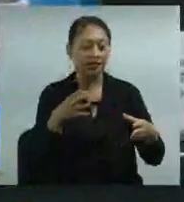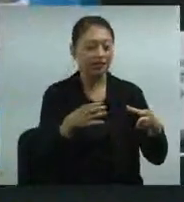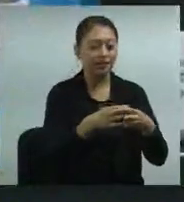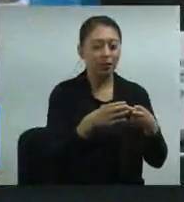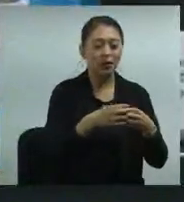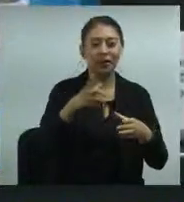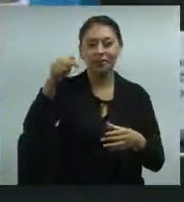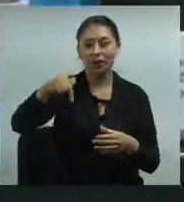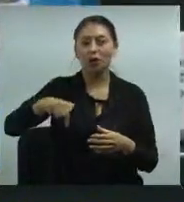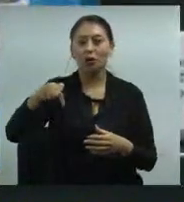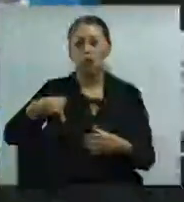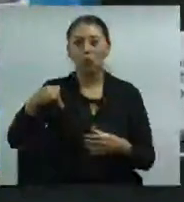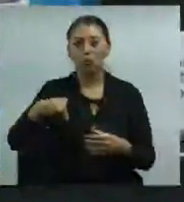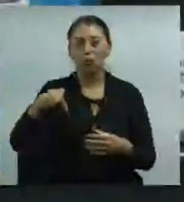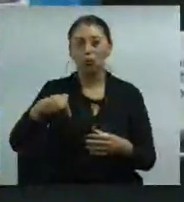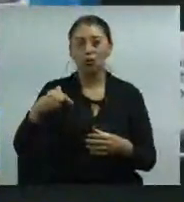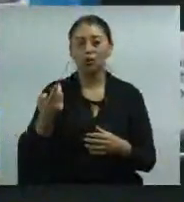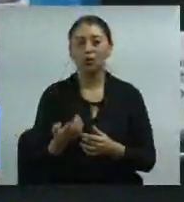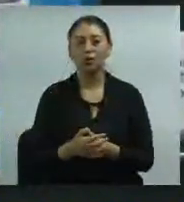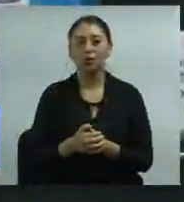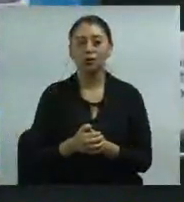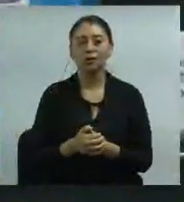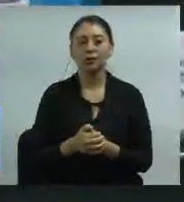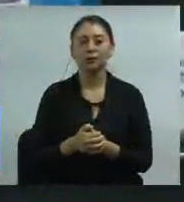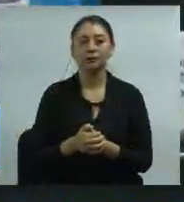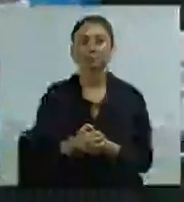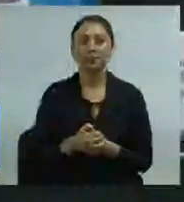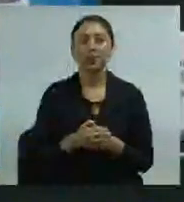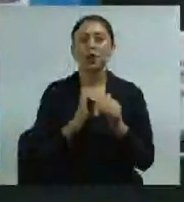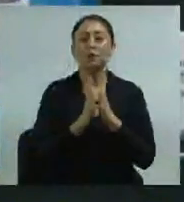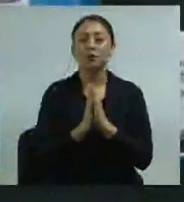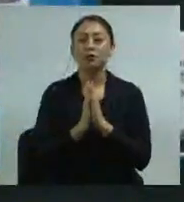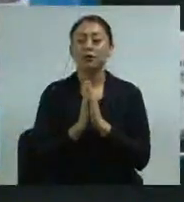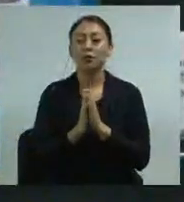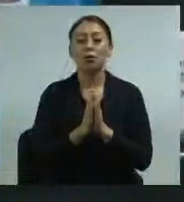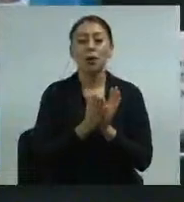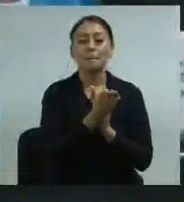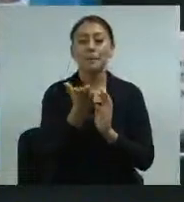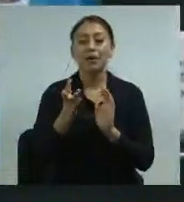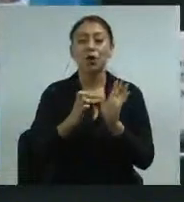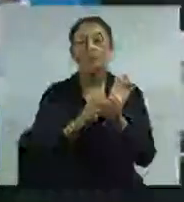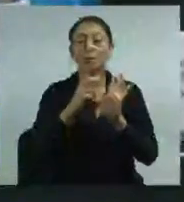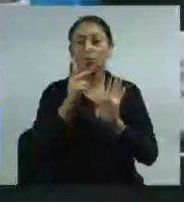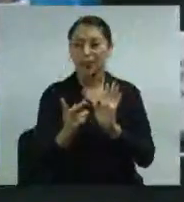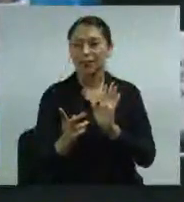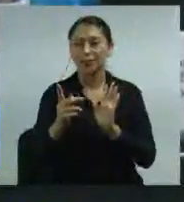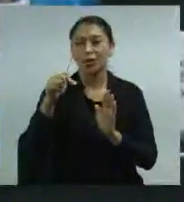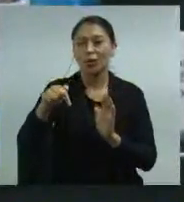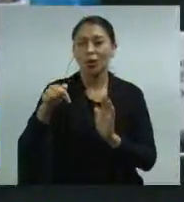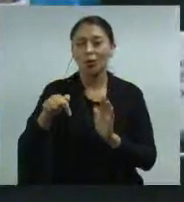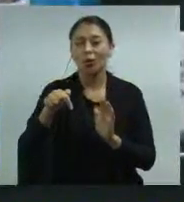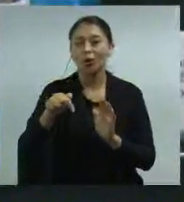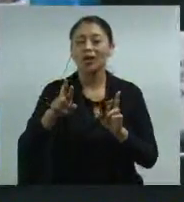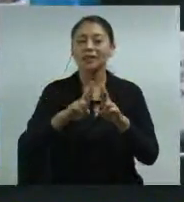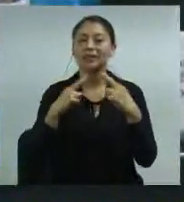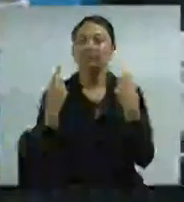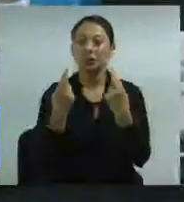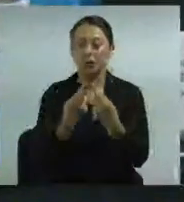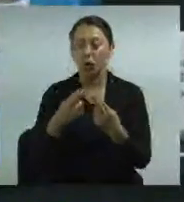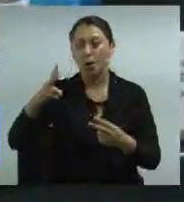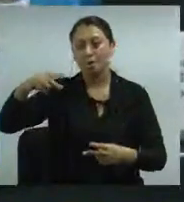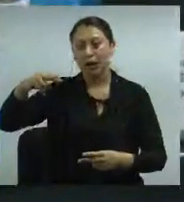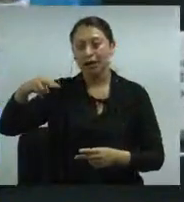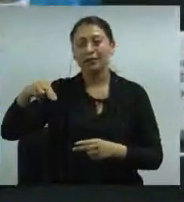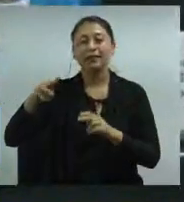para el día de hoy. Por favor, le pido el proyecto de orden del día de las sesiones plenarias de los días